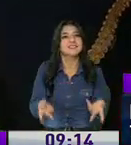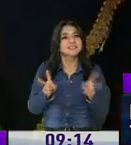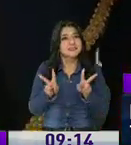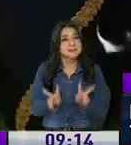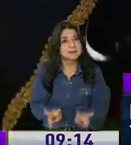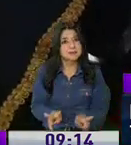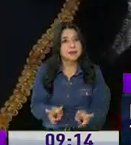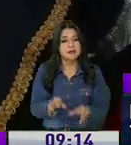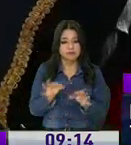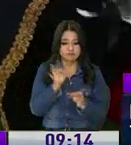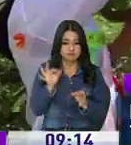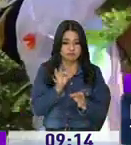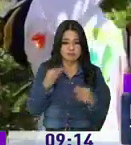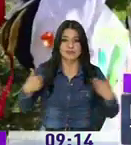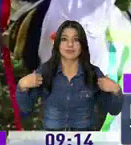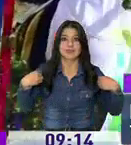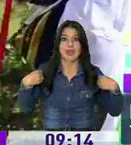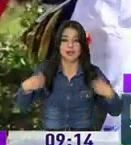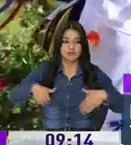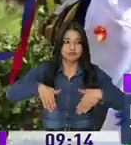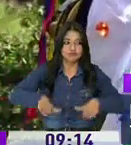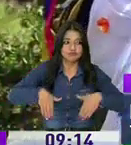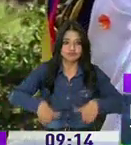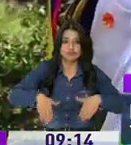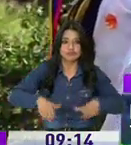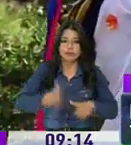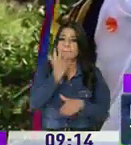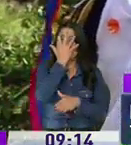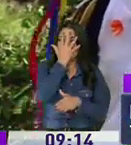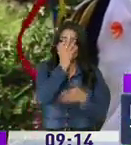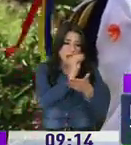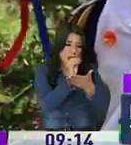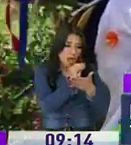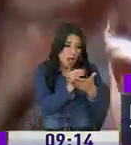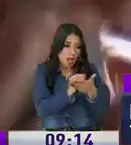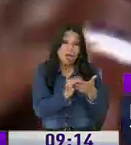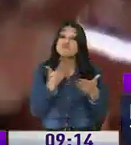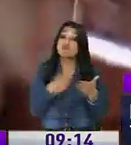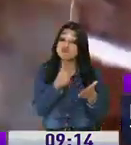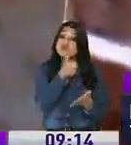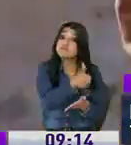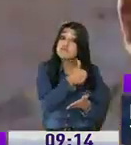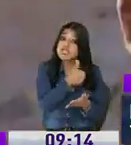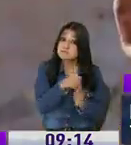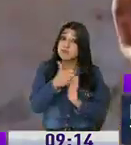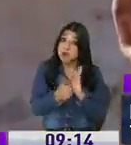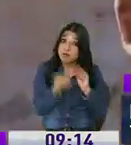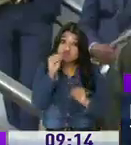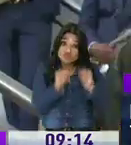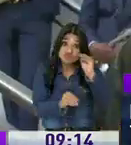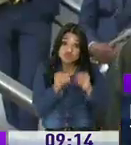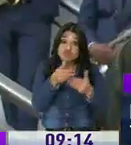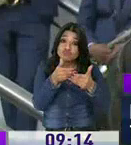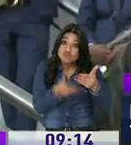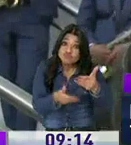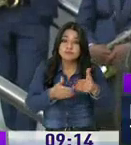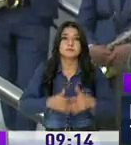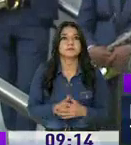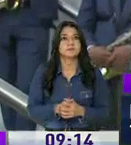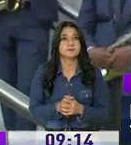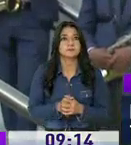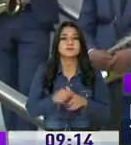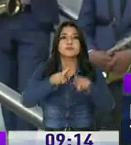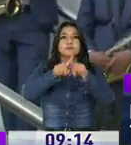también en la elaboración de sus trajes, en especial de las máscaras, las cuales son realizadas artesanalmente. Todo es de